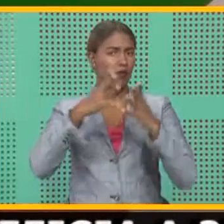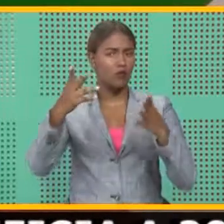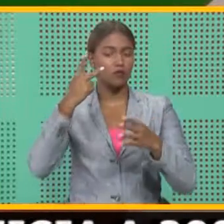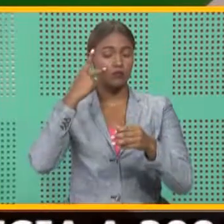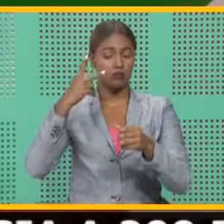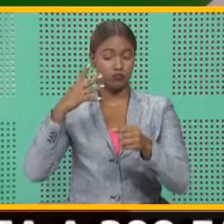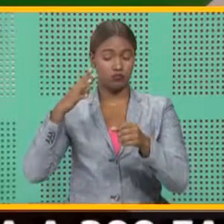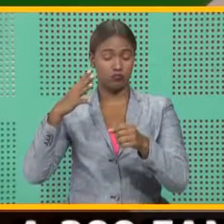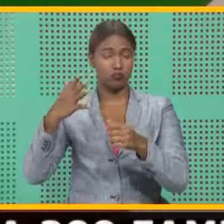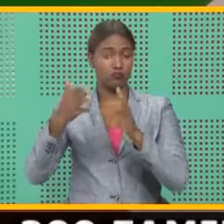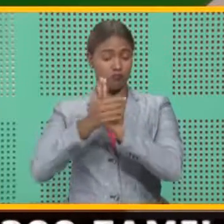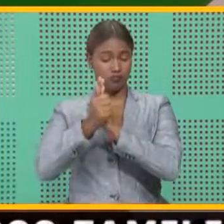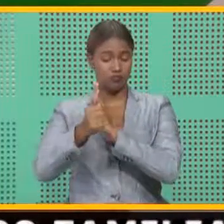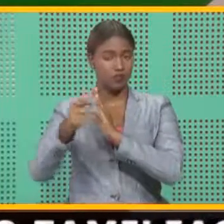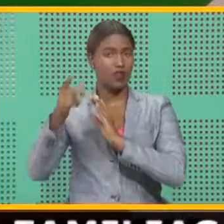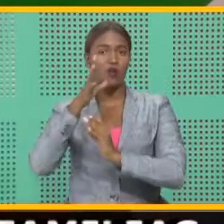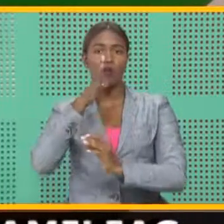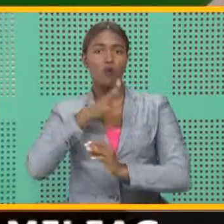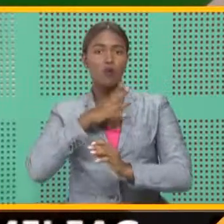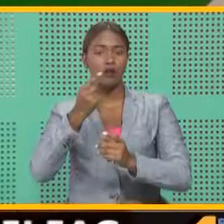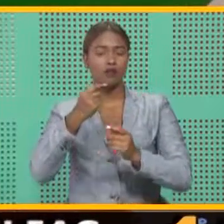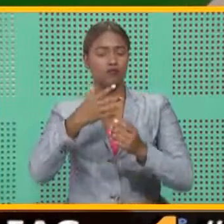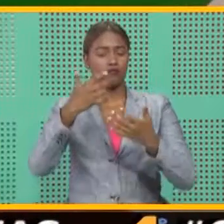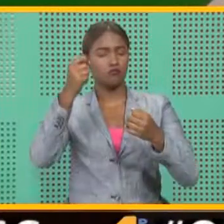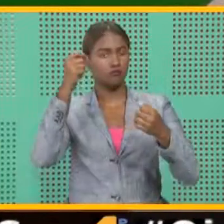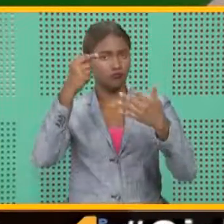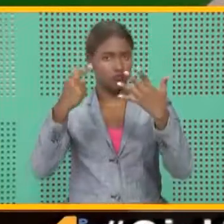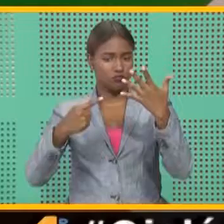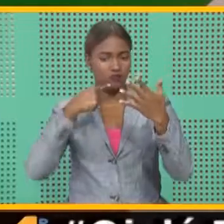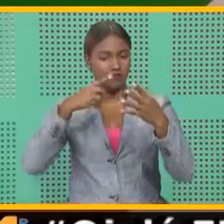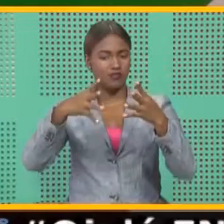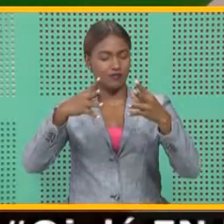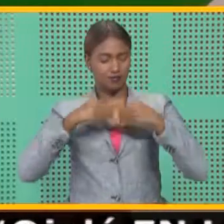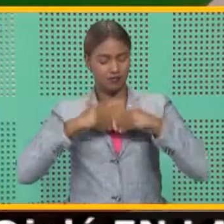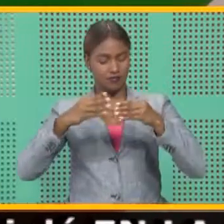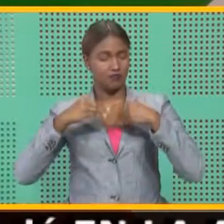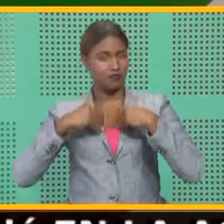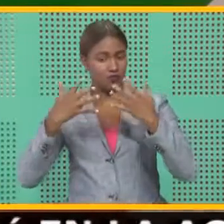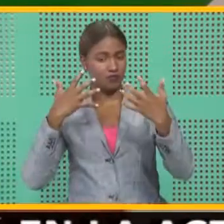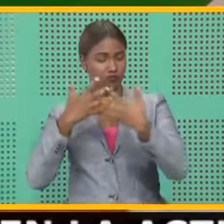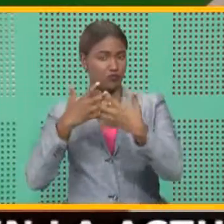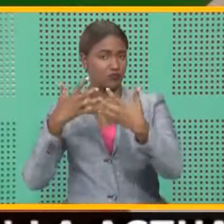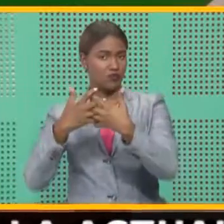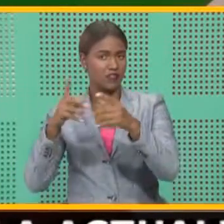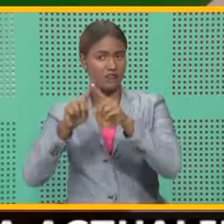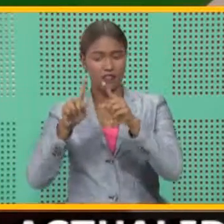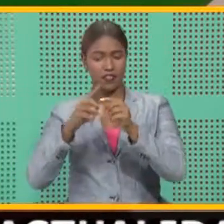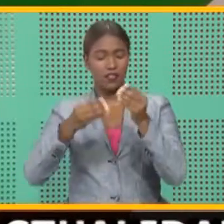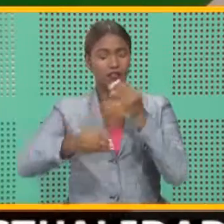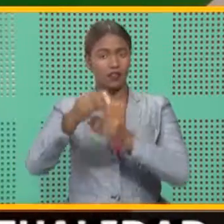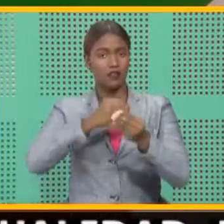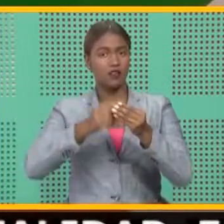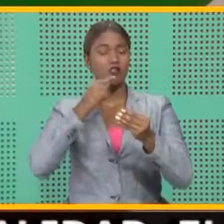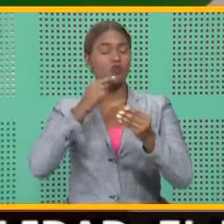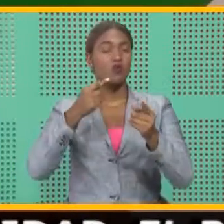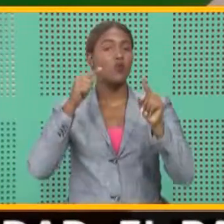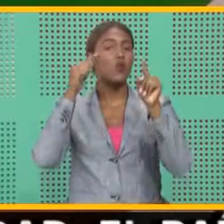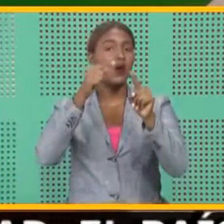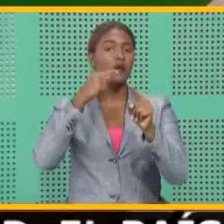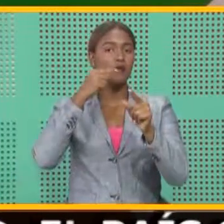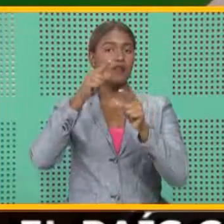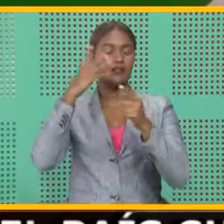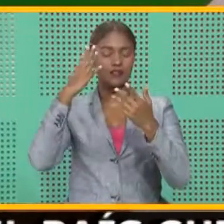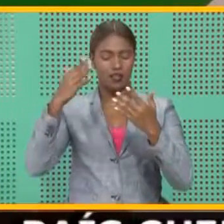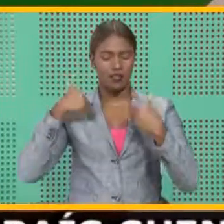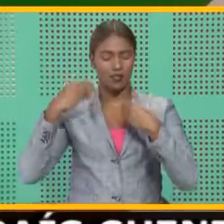mujeres de irse adaptando o ir adaptando los negocios en función a los que